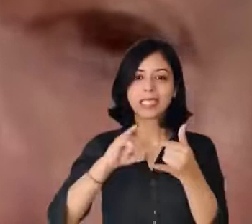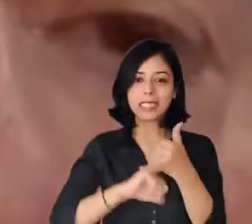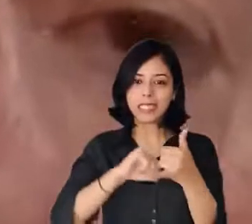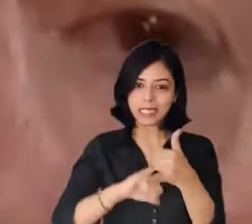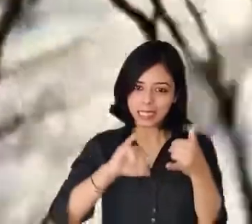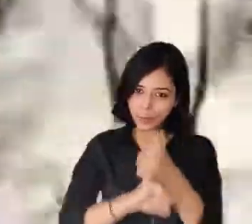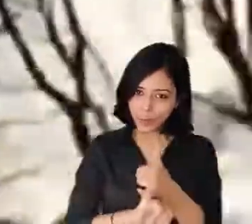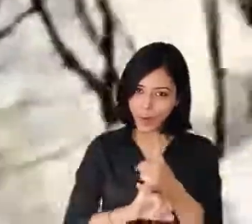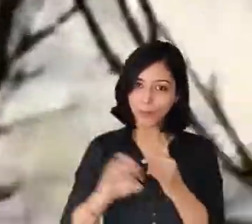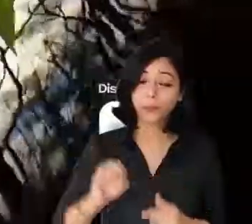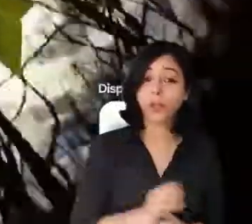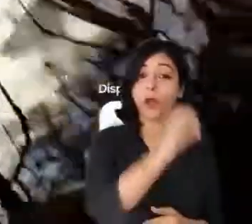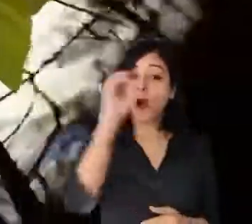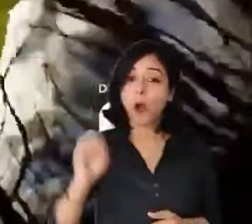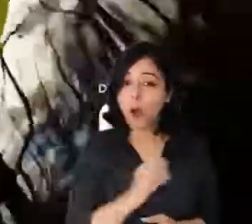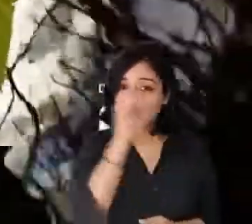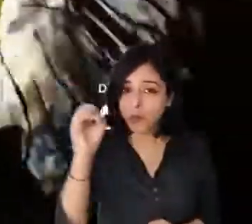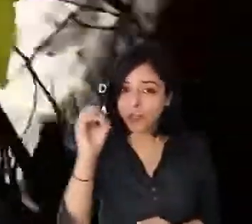cuerpo.